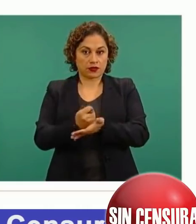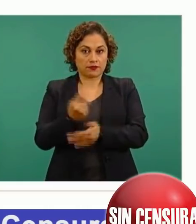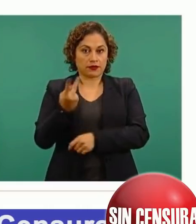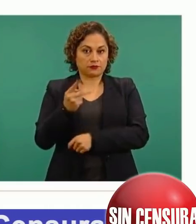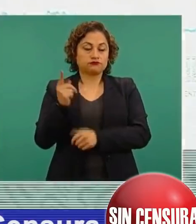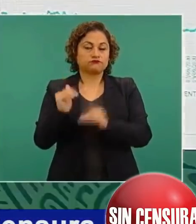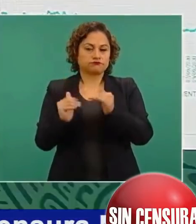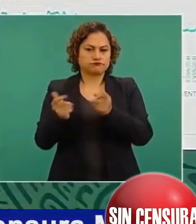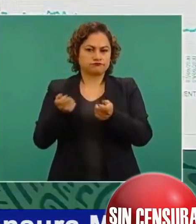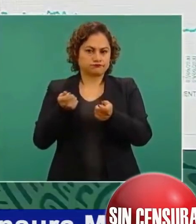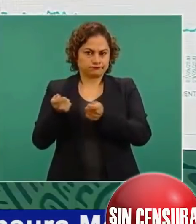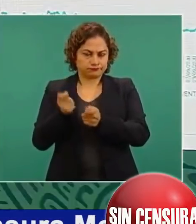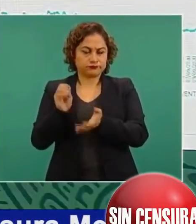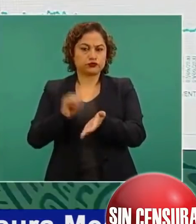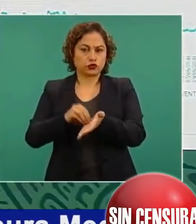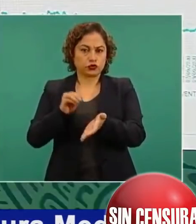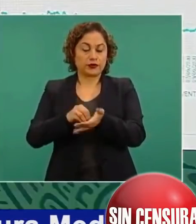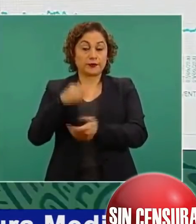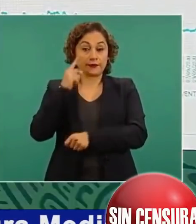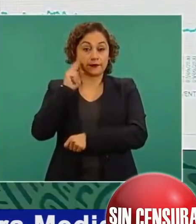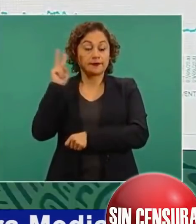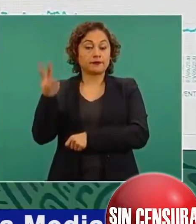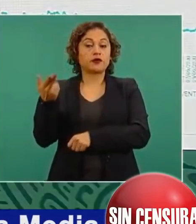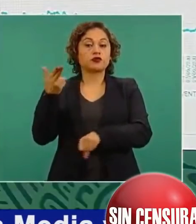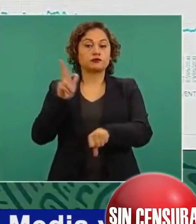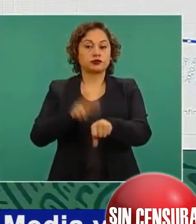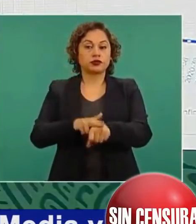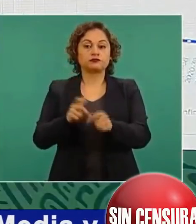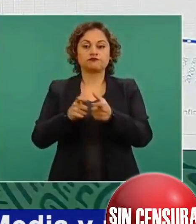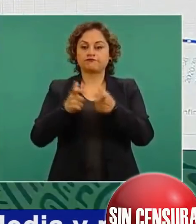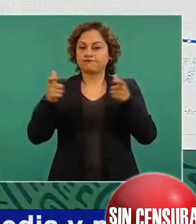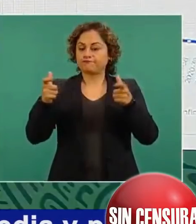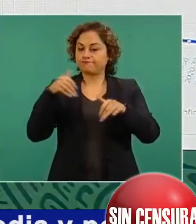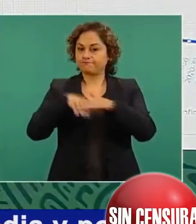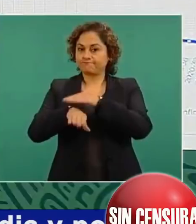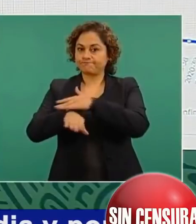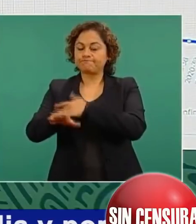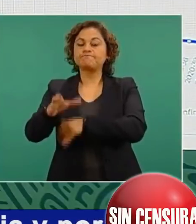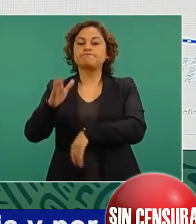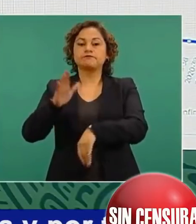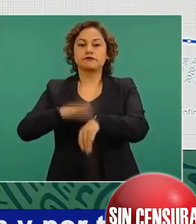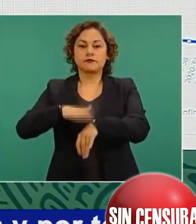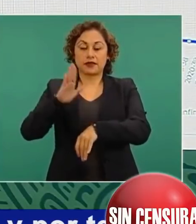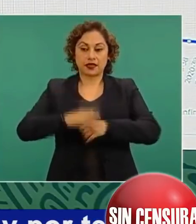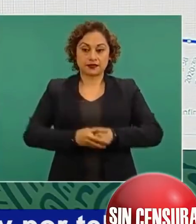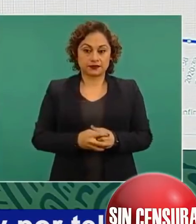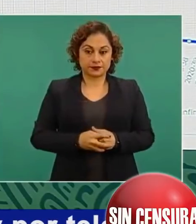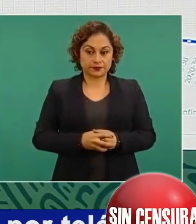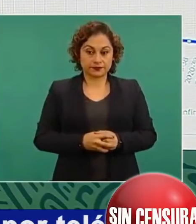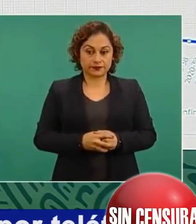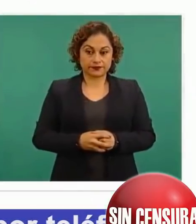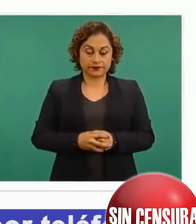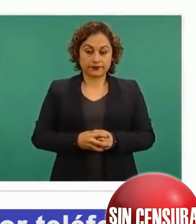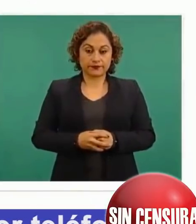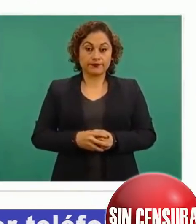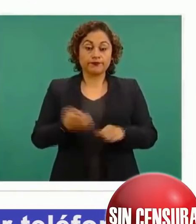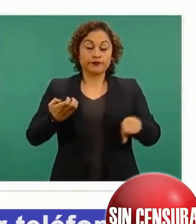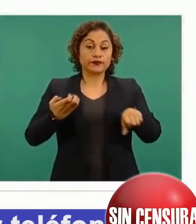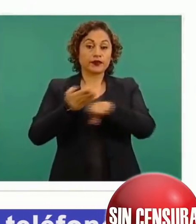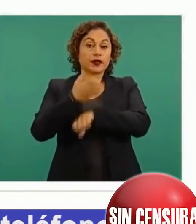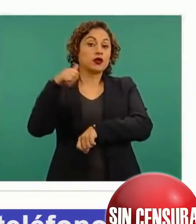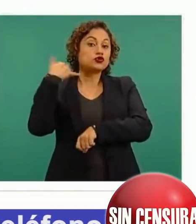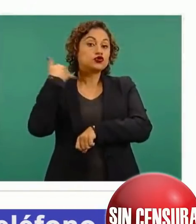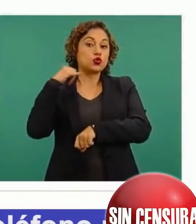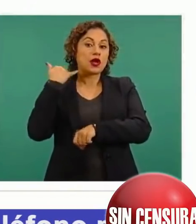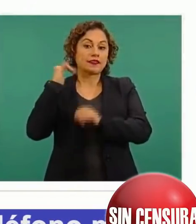siguiente. Y la hospitalización en aumento. La siguiente. Yucatán, con descenso,